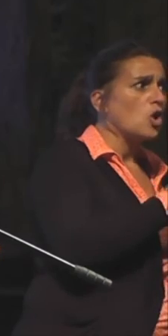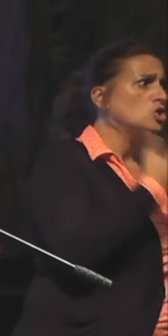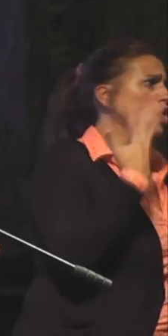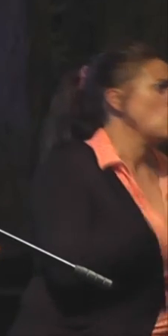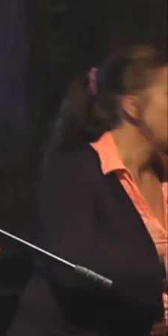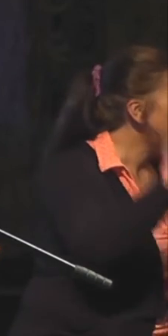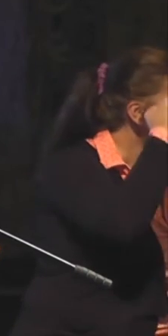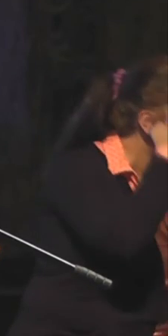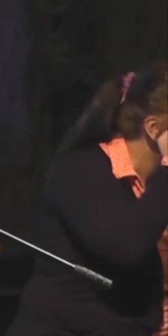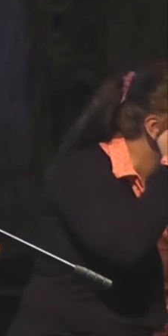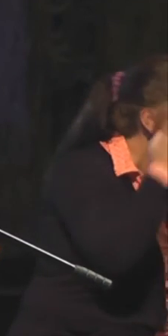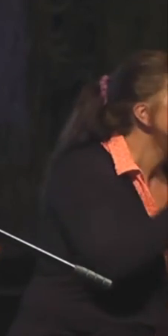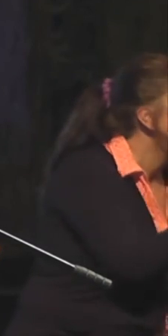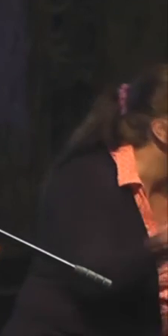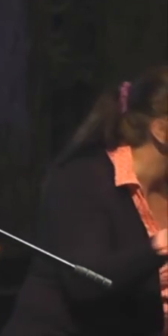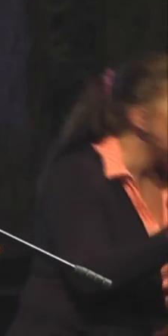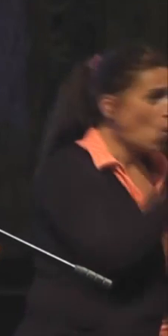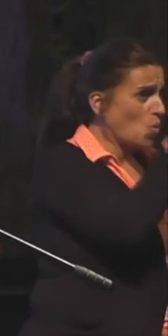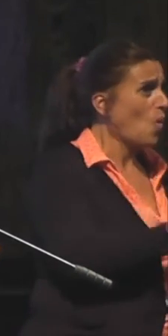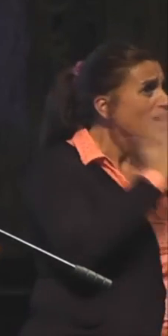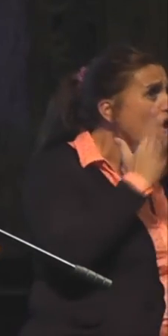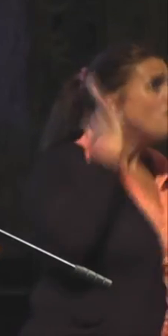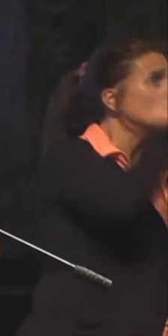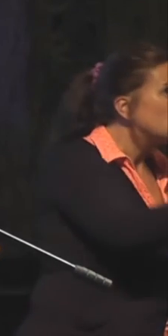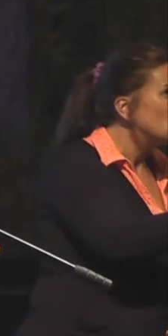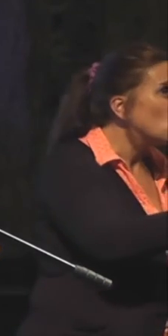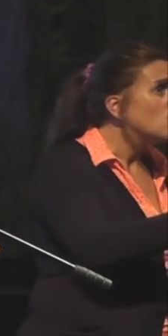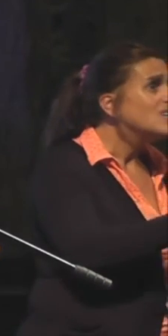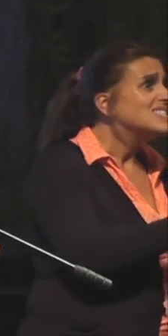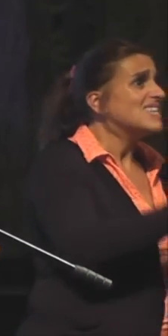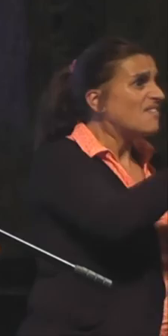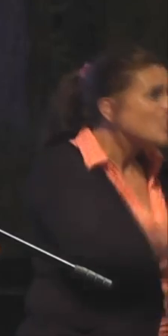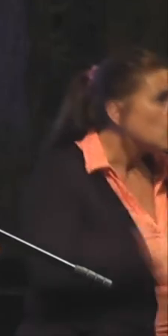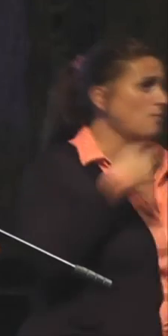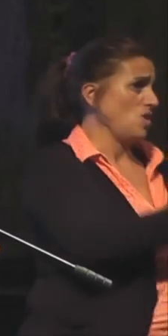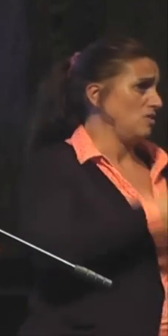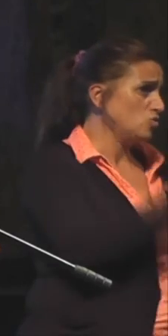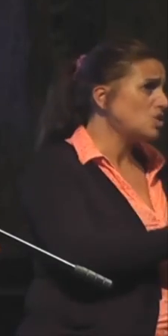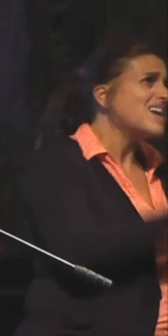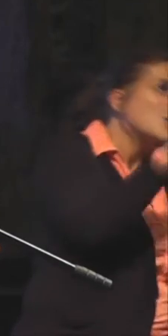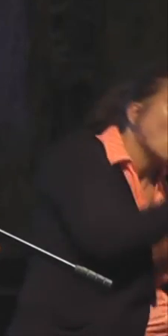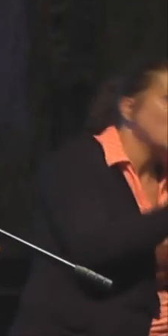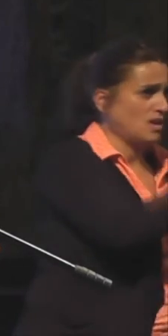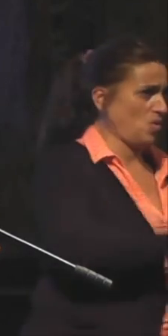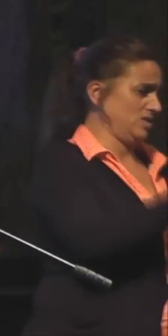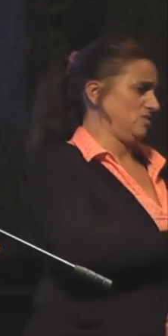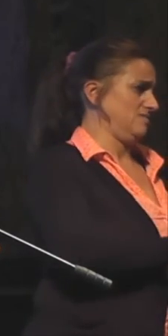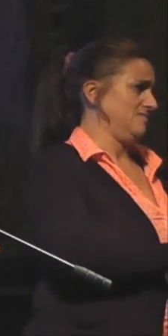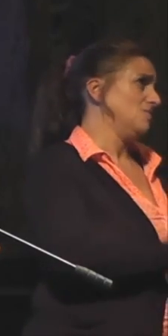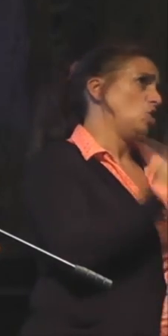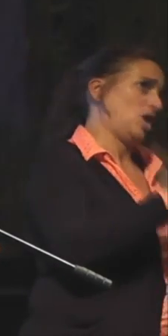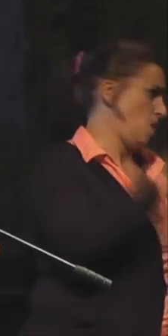pensar lo que podría hacer de esta tierra en el futuro si dejáramos de luchar como lo hizo wilson perdidos